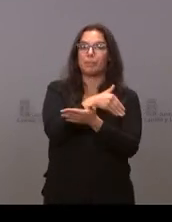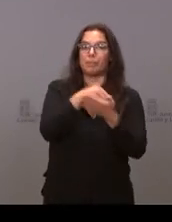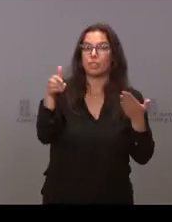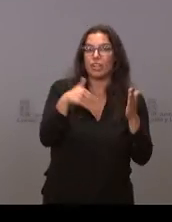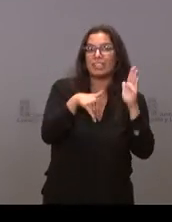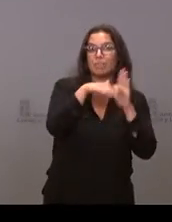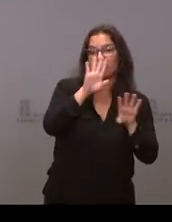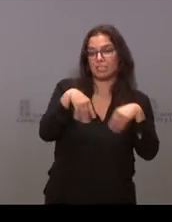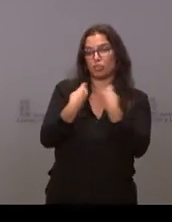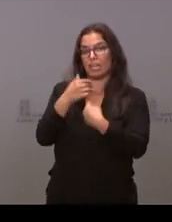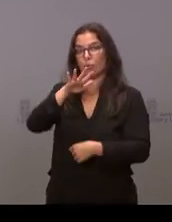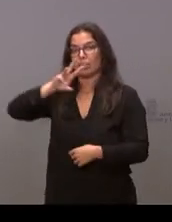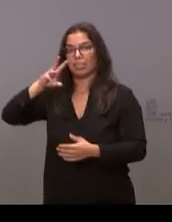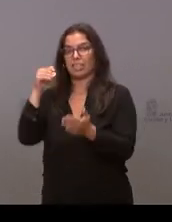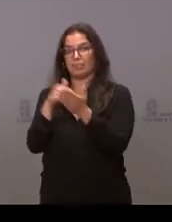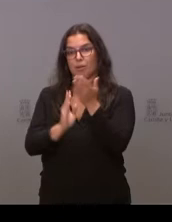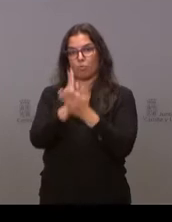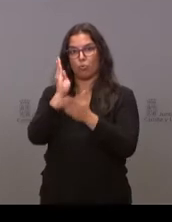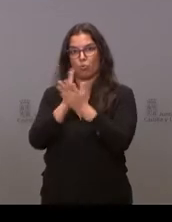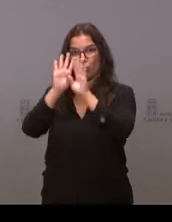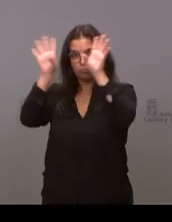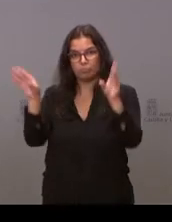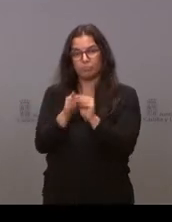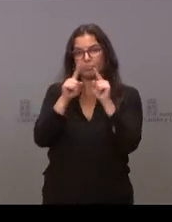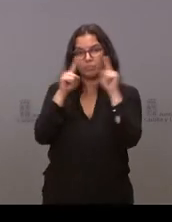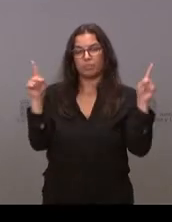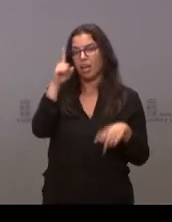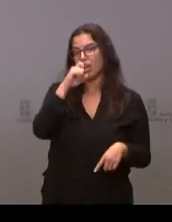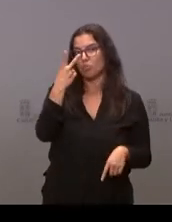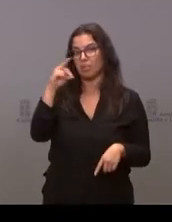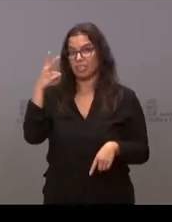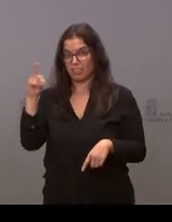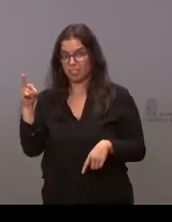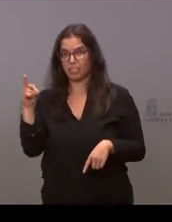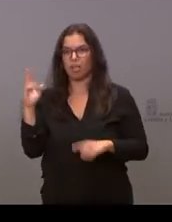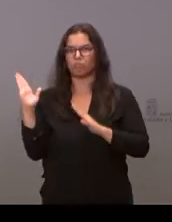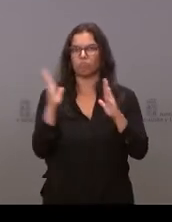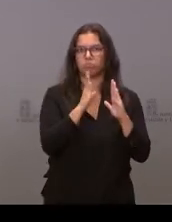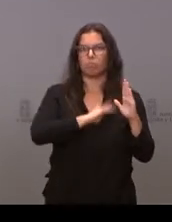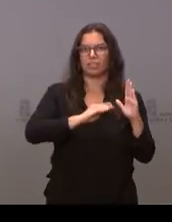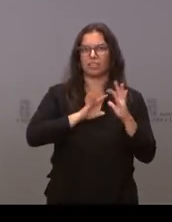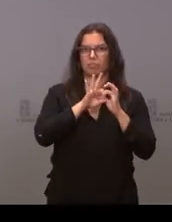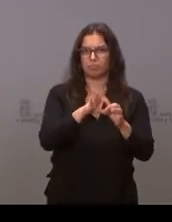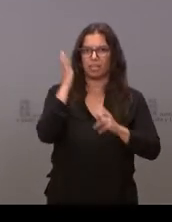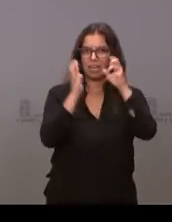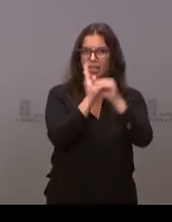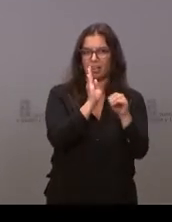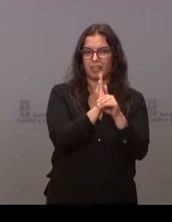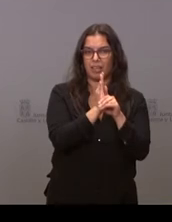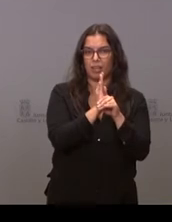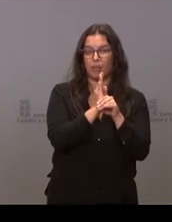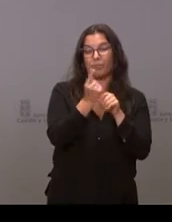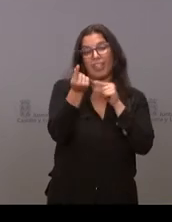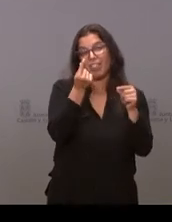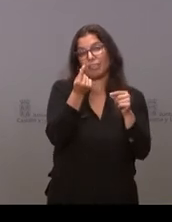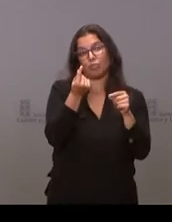53.000 que supuso la producción final agraria del año 2020. Pero más allá de las cifras, que siempre tengo que citar